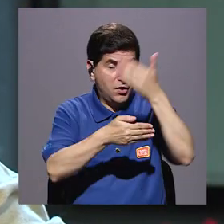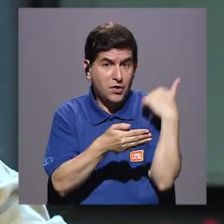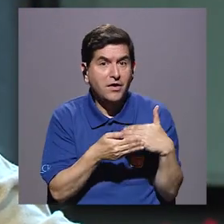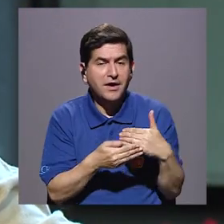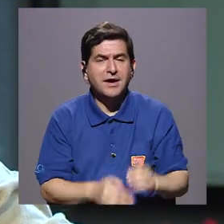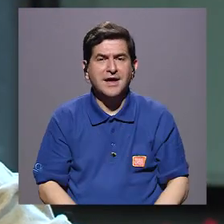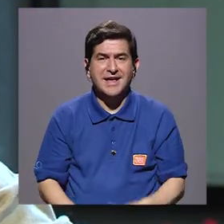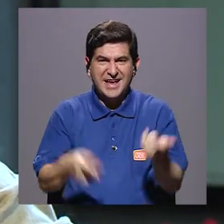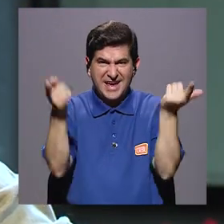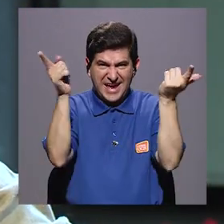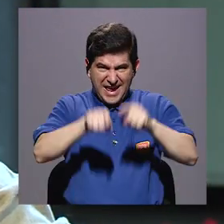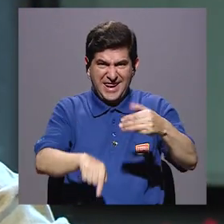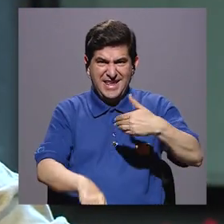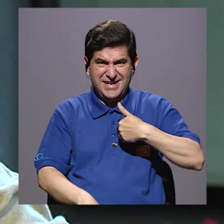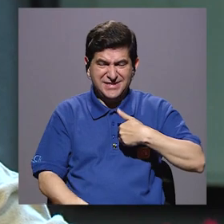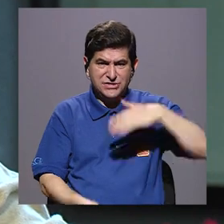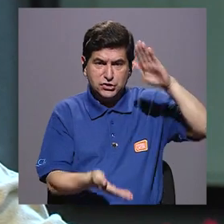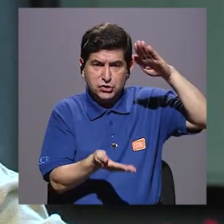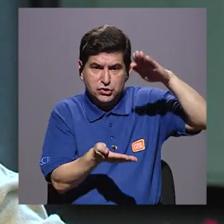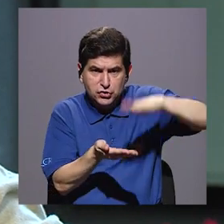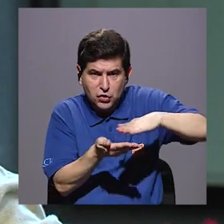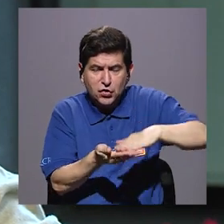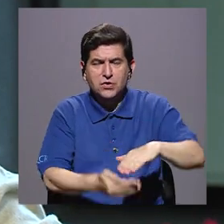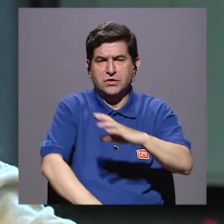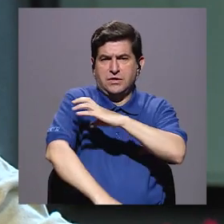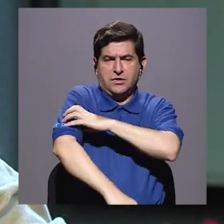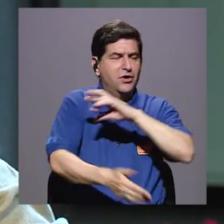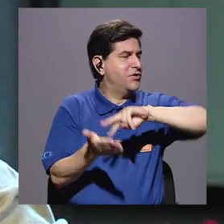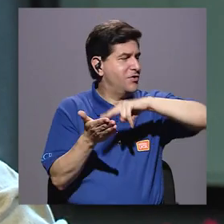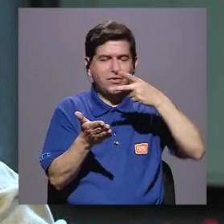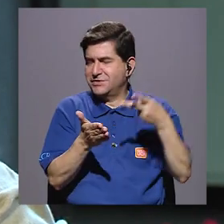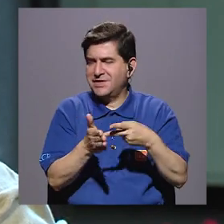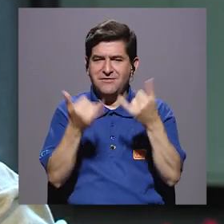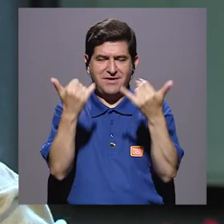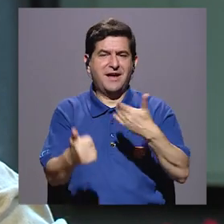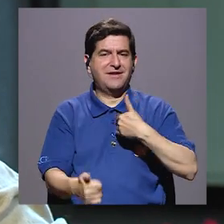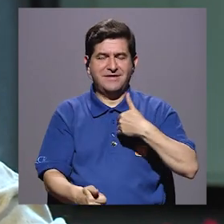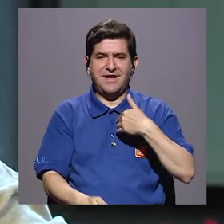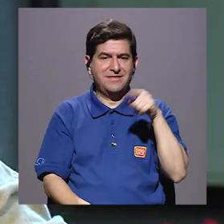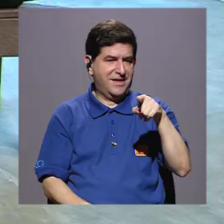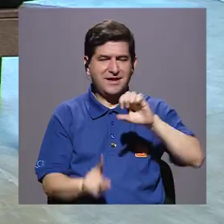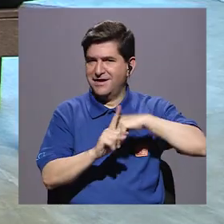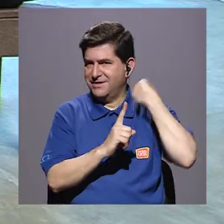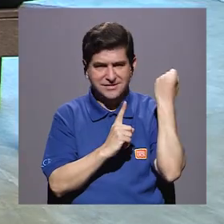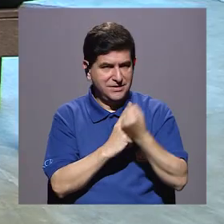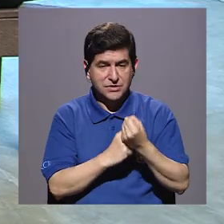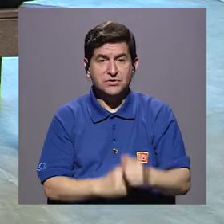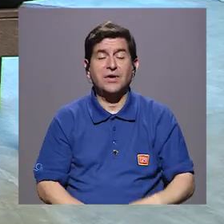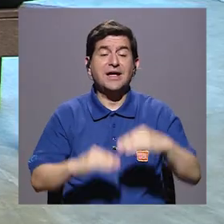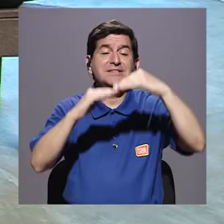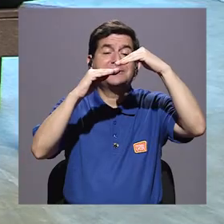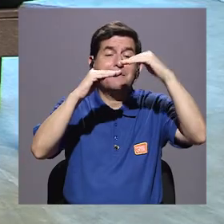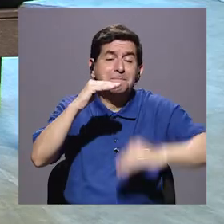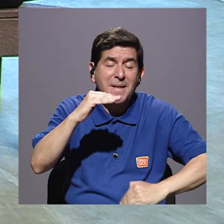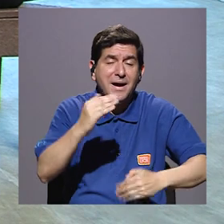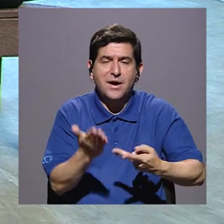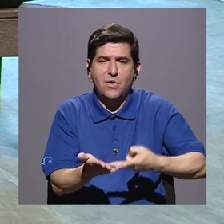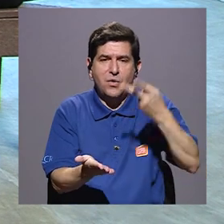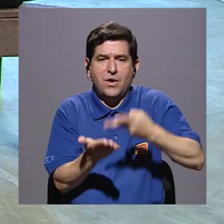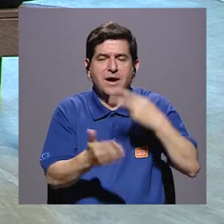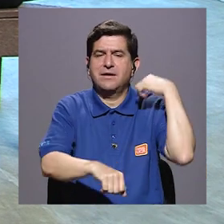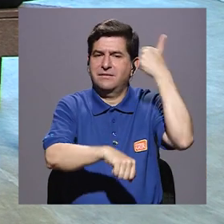ahorita. O sea, el hecho de que estamos teniendo disminución de masa muscular no es que tengamos sarcopenia. Es cuando ya realmente esté por debajo de valores de